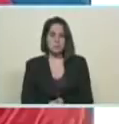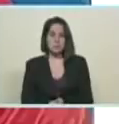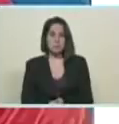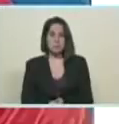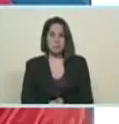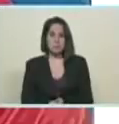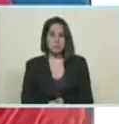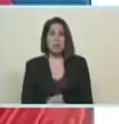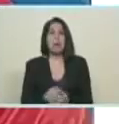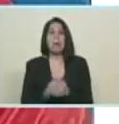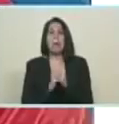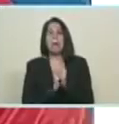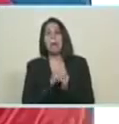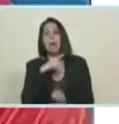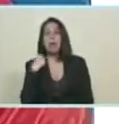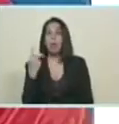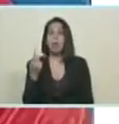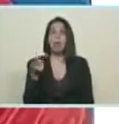¿Echarse a morir?